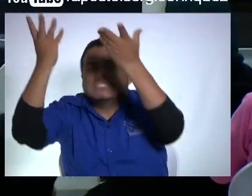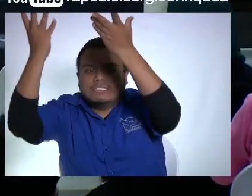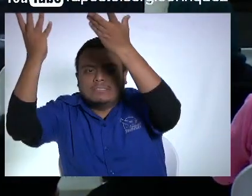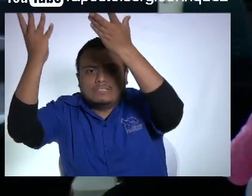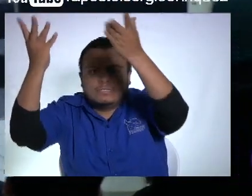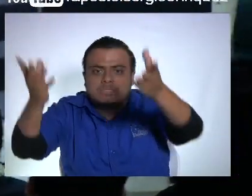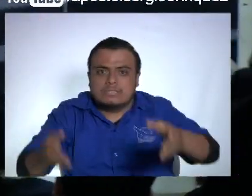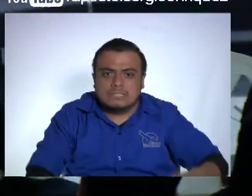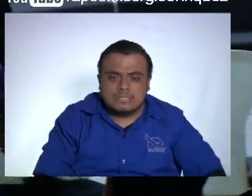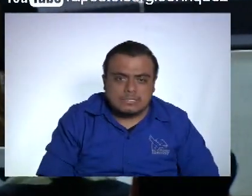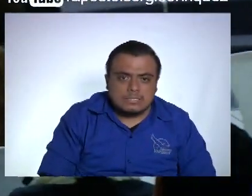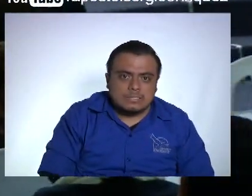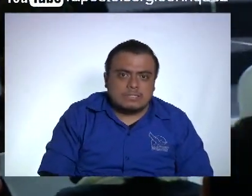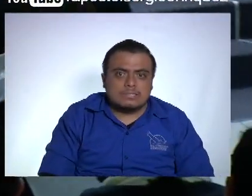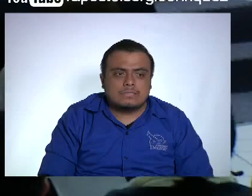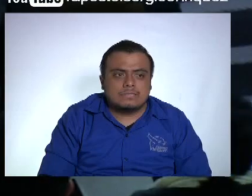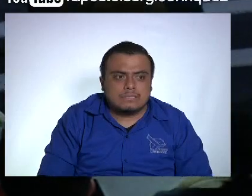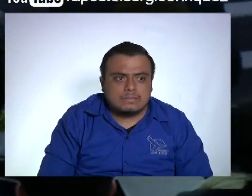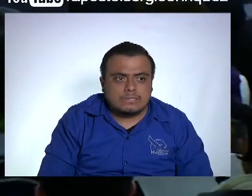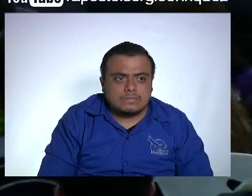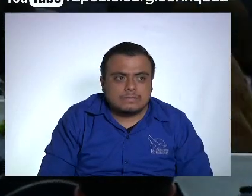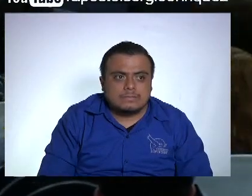Reyes.